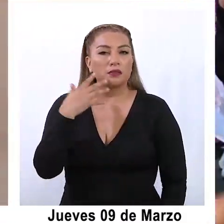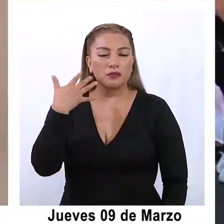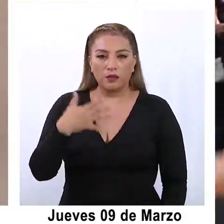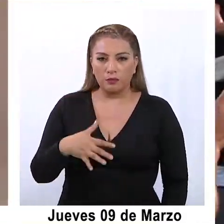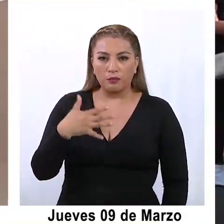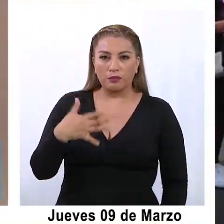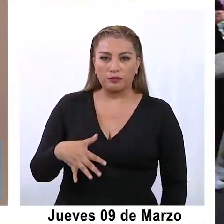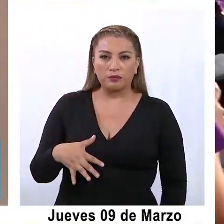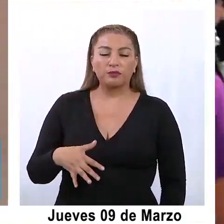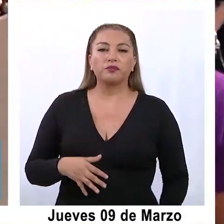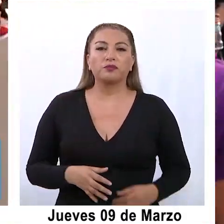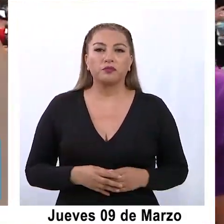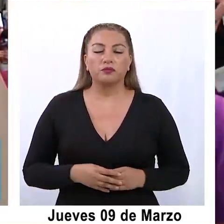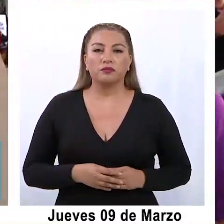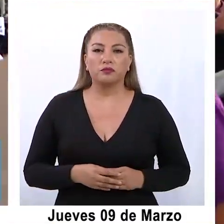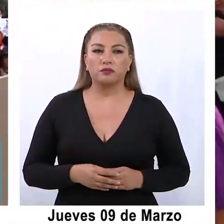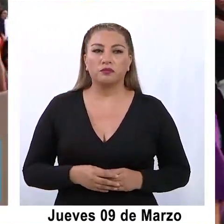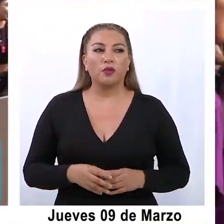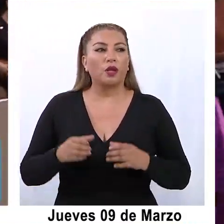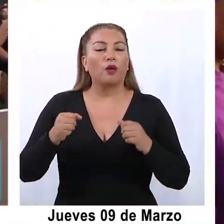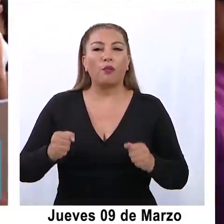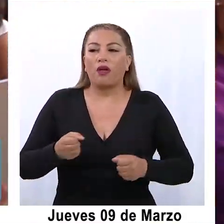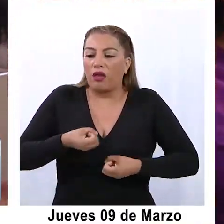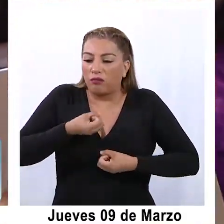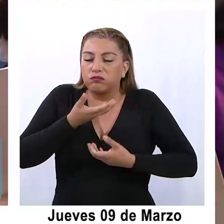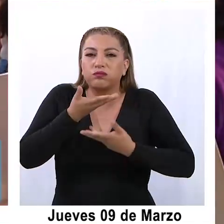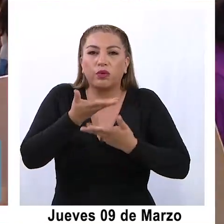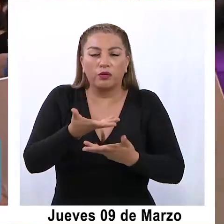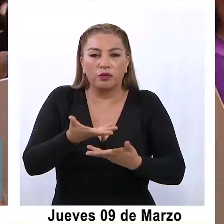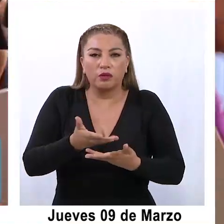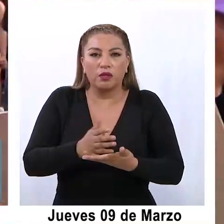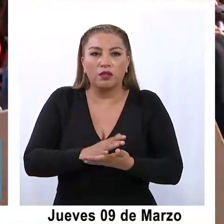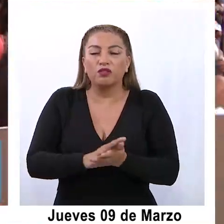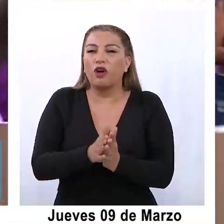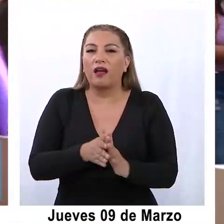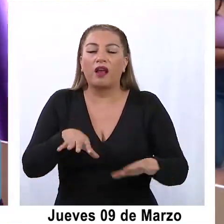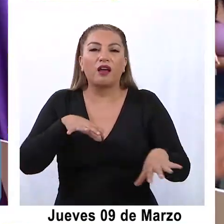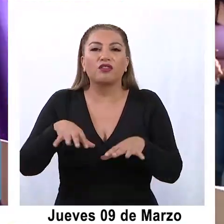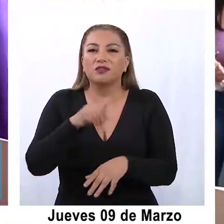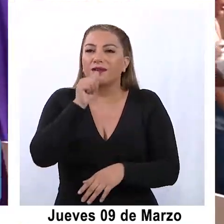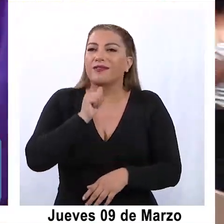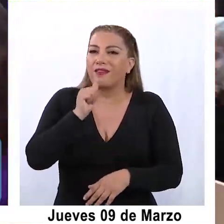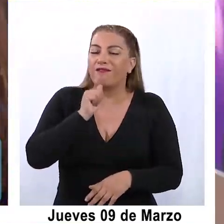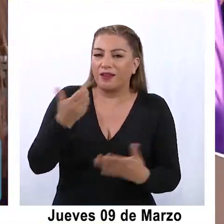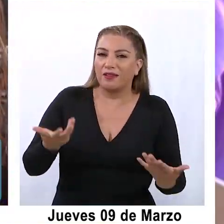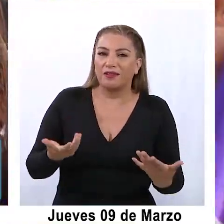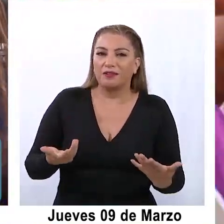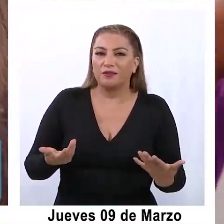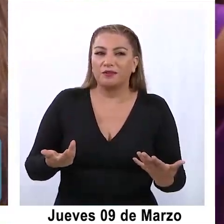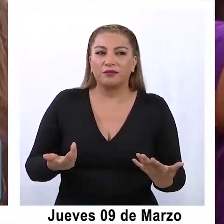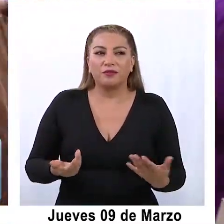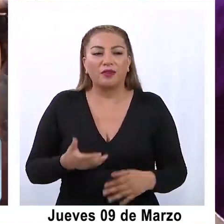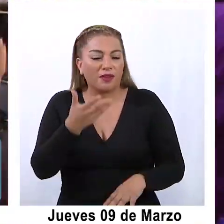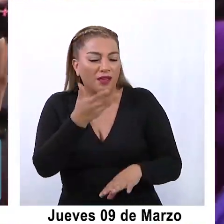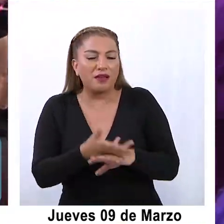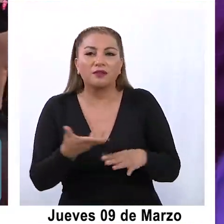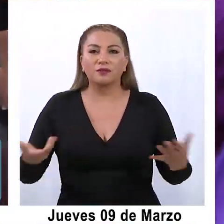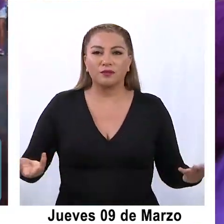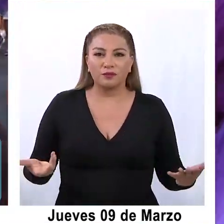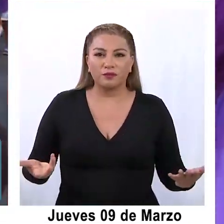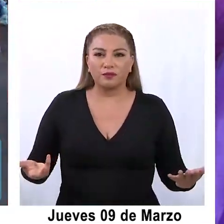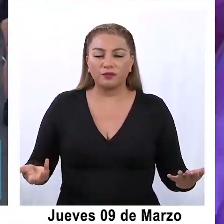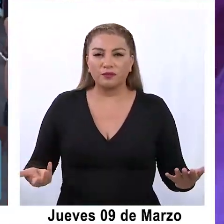que tengamos, que podamos expresar todas las deficiencias, todas las carencias que tenemos,